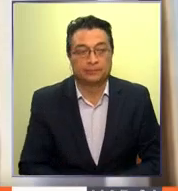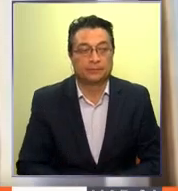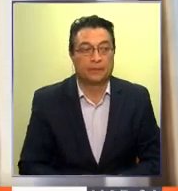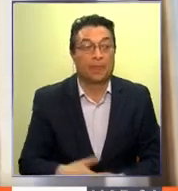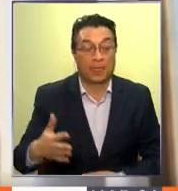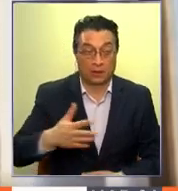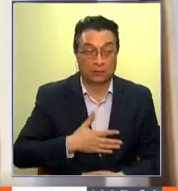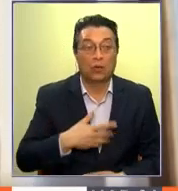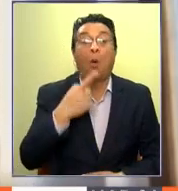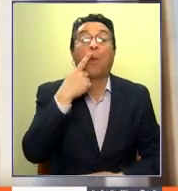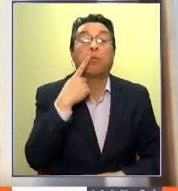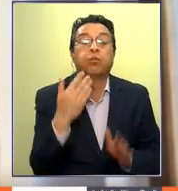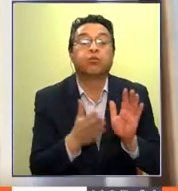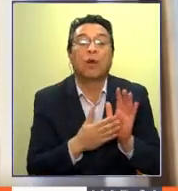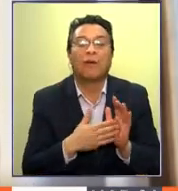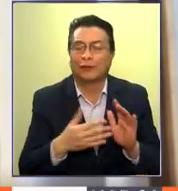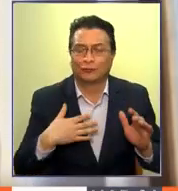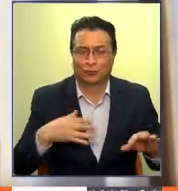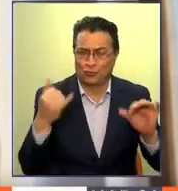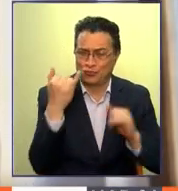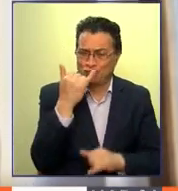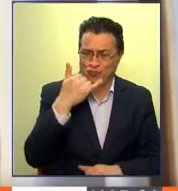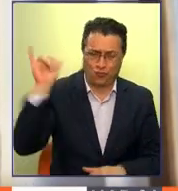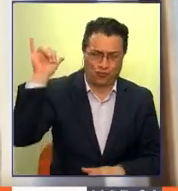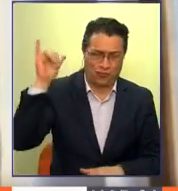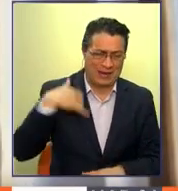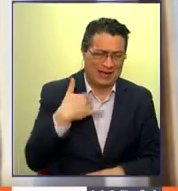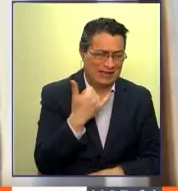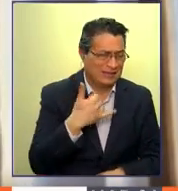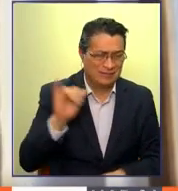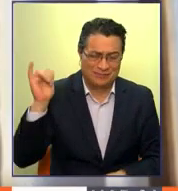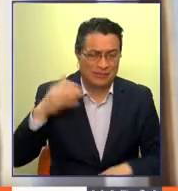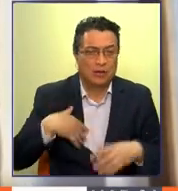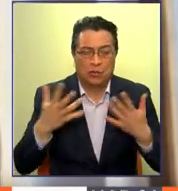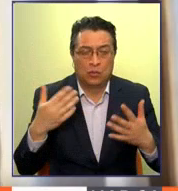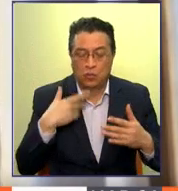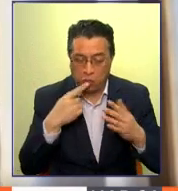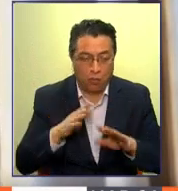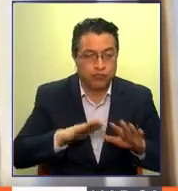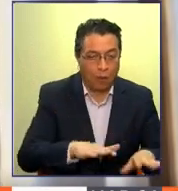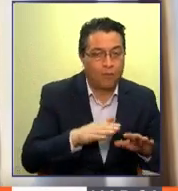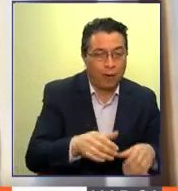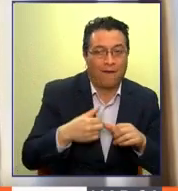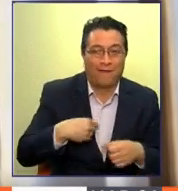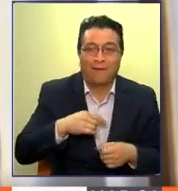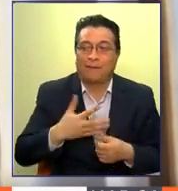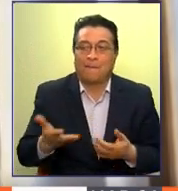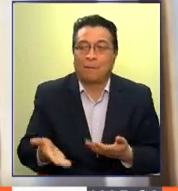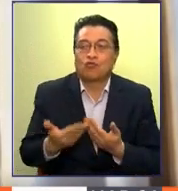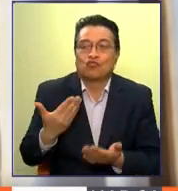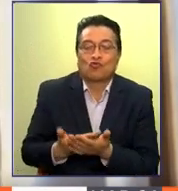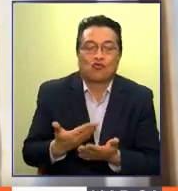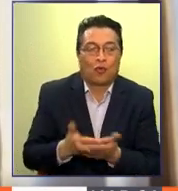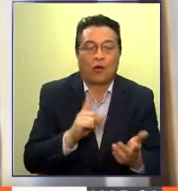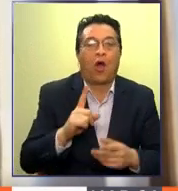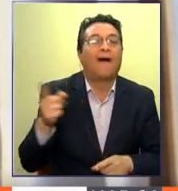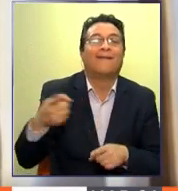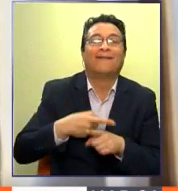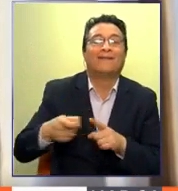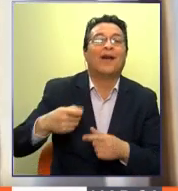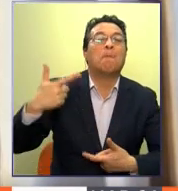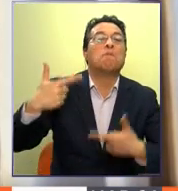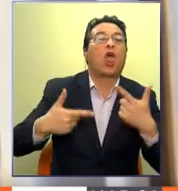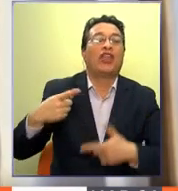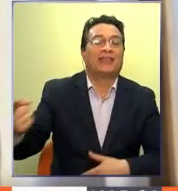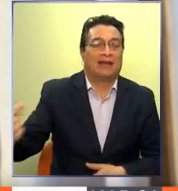Yo voy a comprobar que jamás he hecho ningún tráfico de influencia y que esto es una vendetta política claramente,